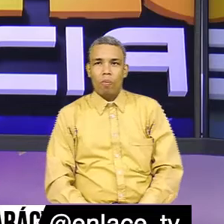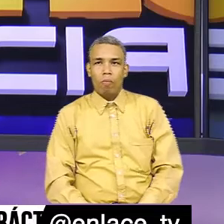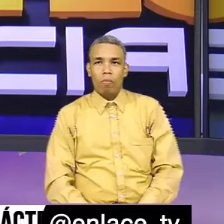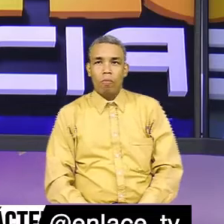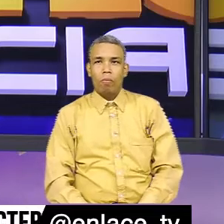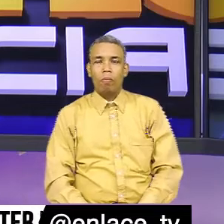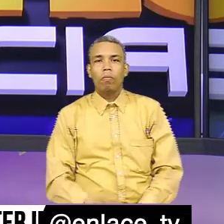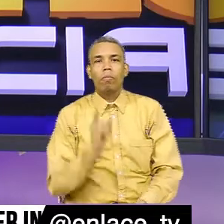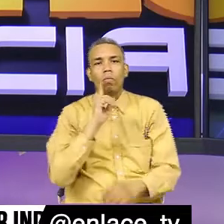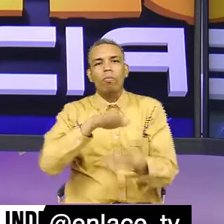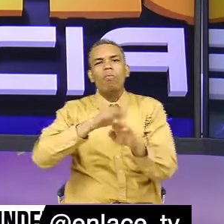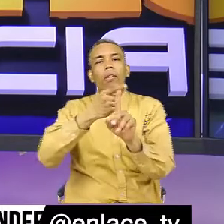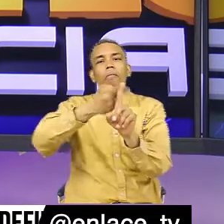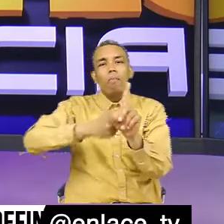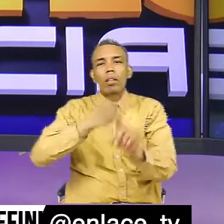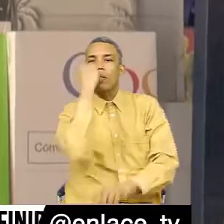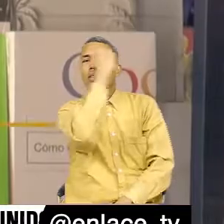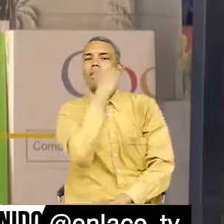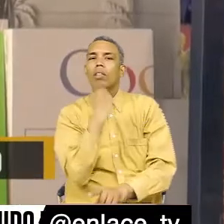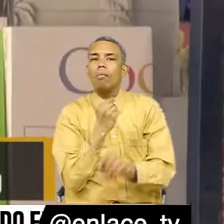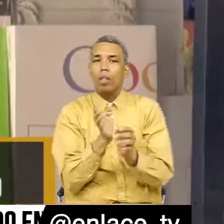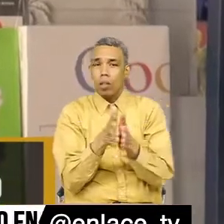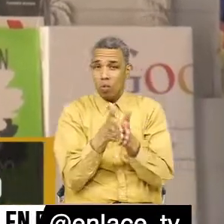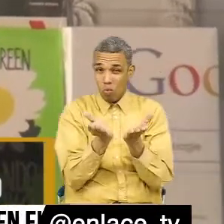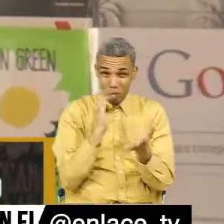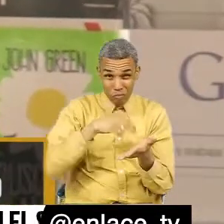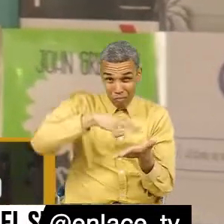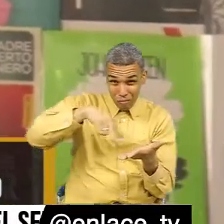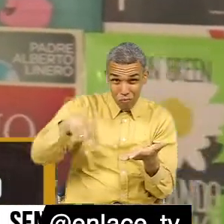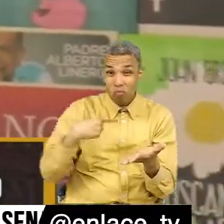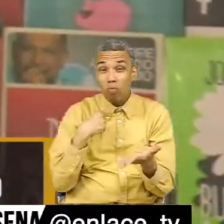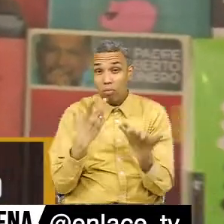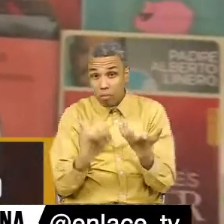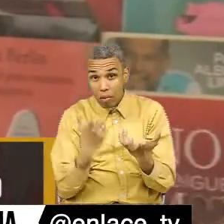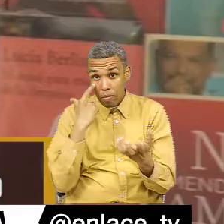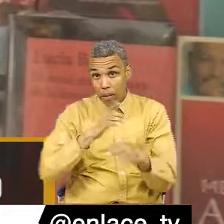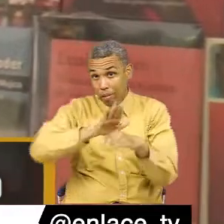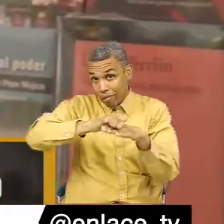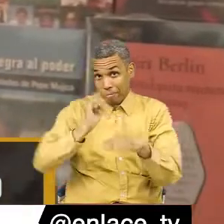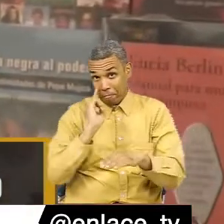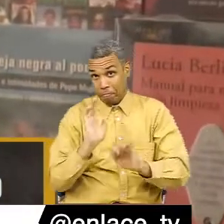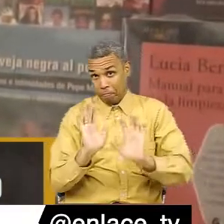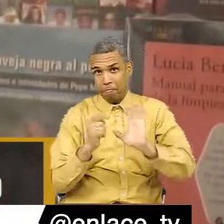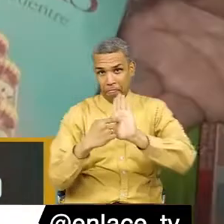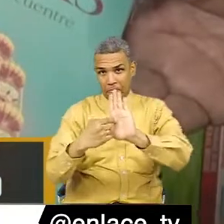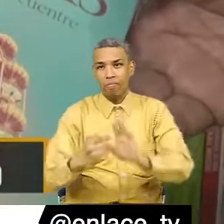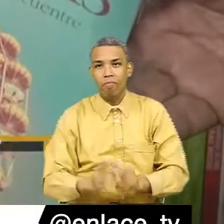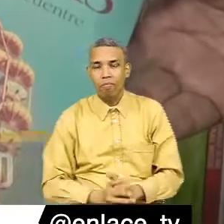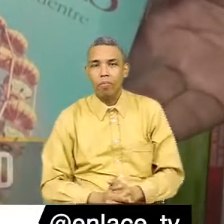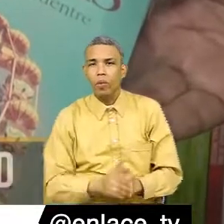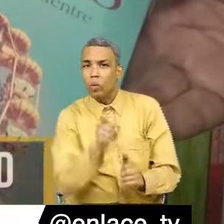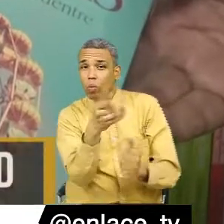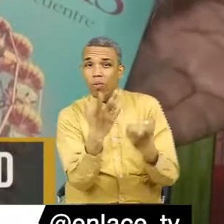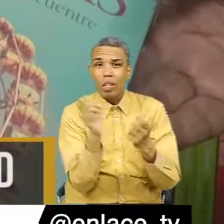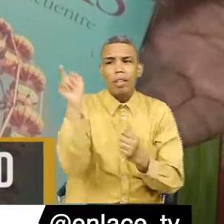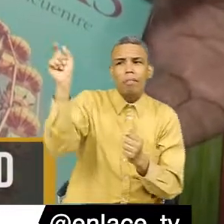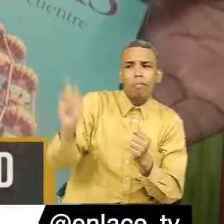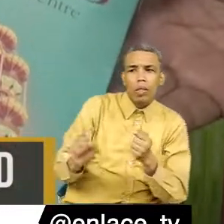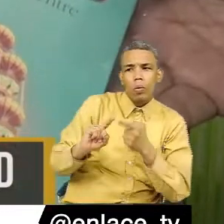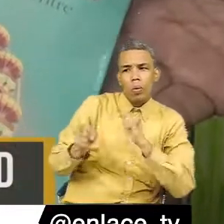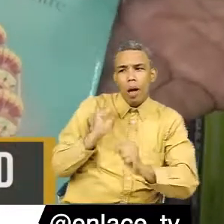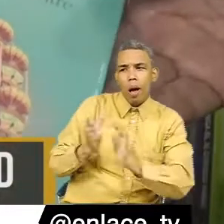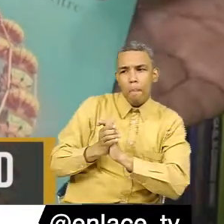para el mes de amor y amistad. Con ocasión del mes del amor y la amistad, la librería Leer y Algo Más sugiere como un detalle especial para esta fecha regalar